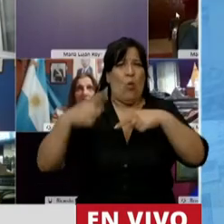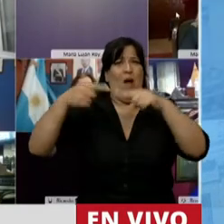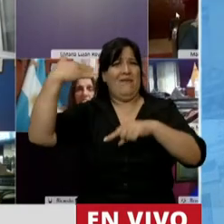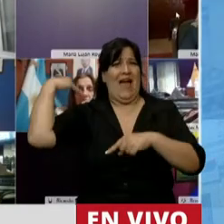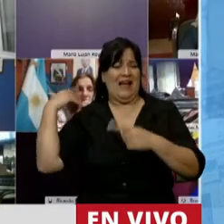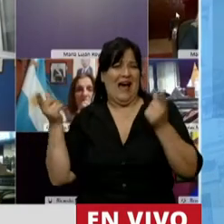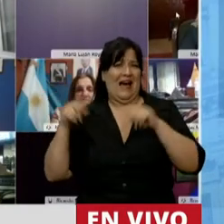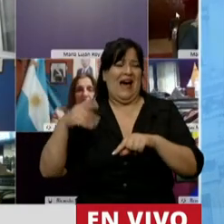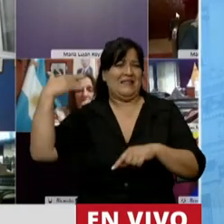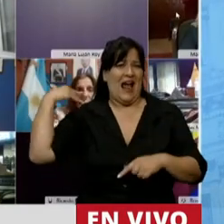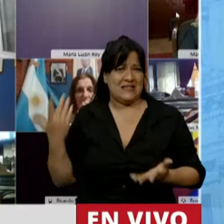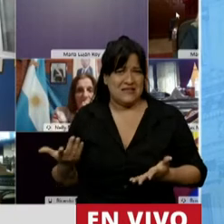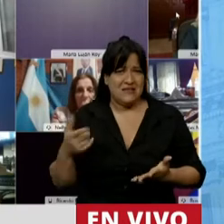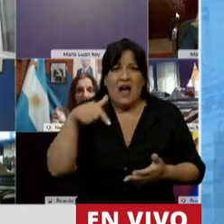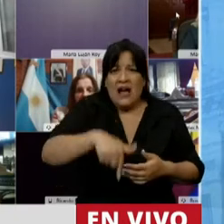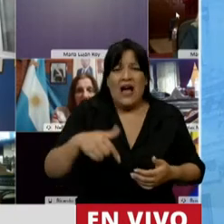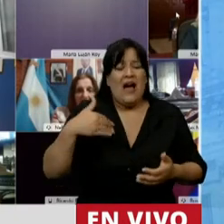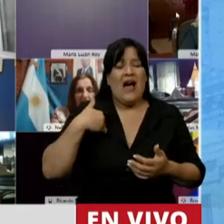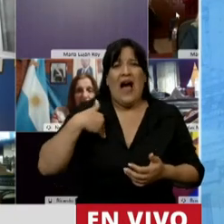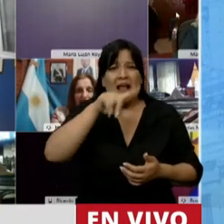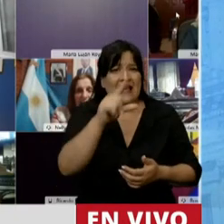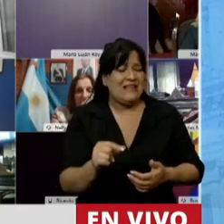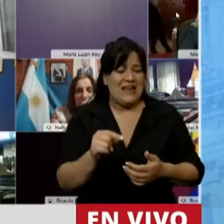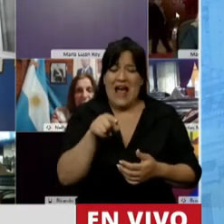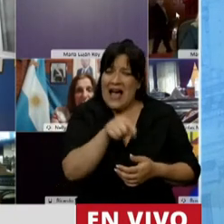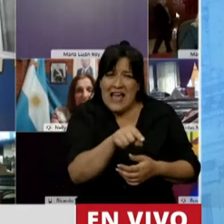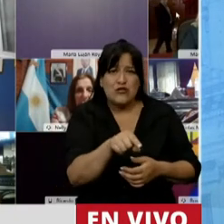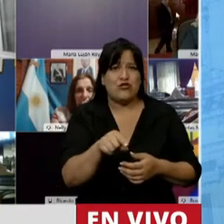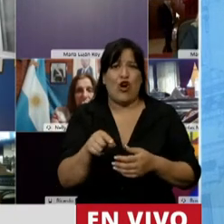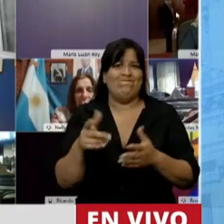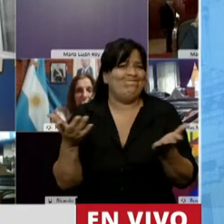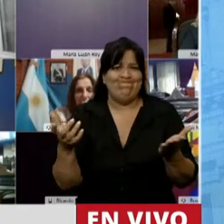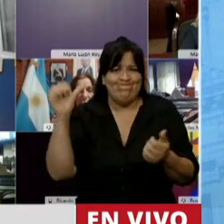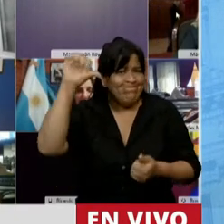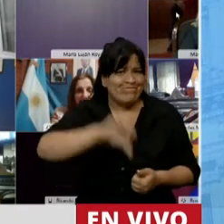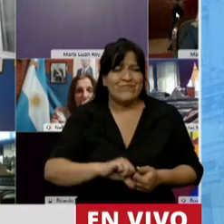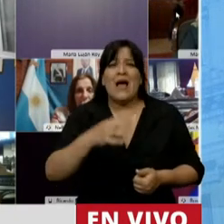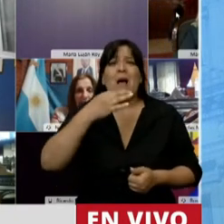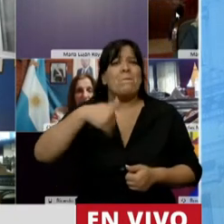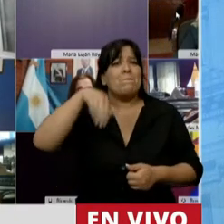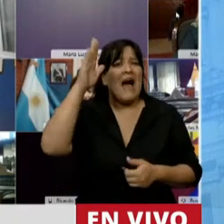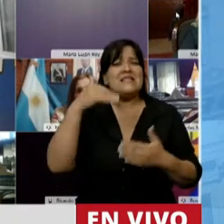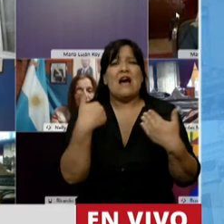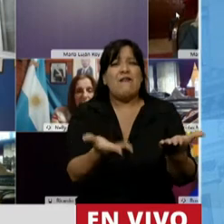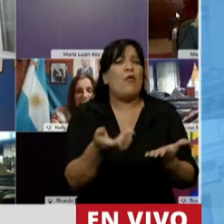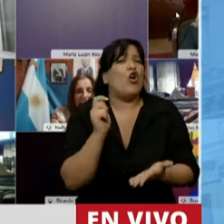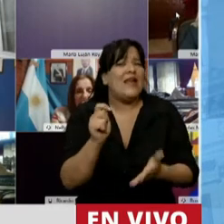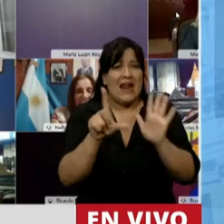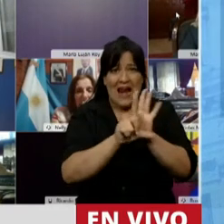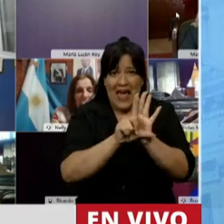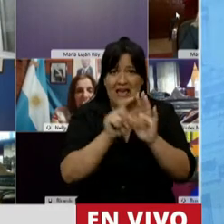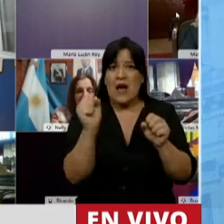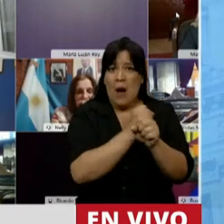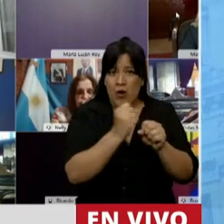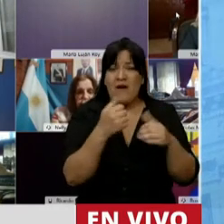definitiva, la Argentina es un destino absolutamente inviable y los únicos que se van a ver favorecidos con esta ley, señor